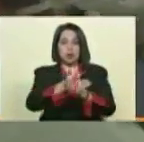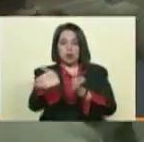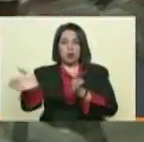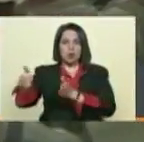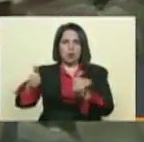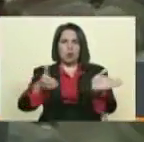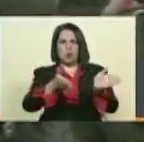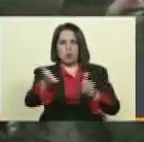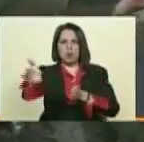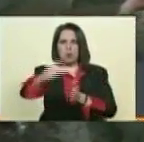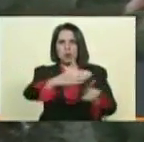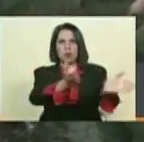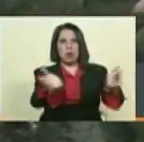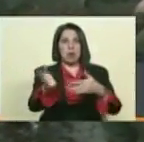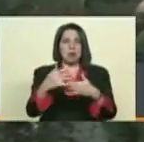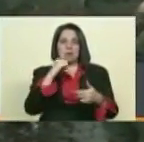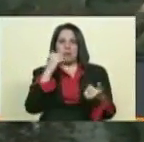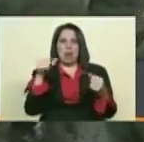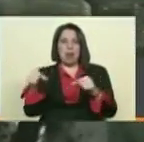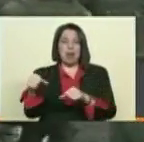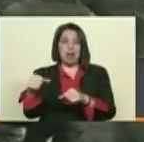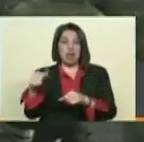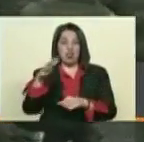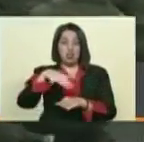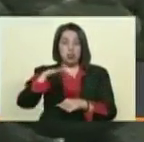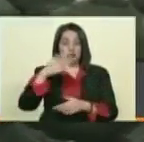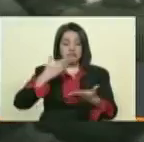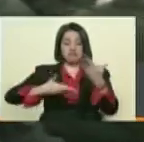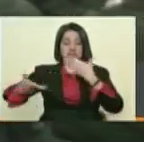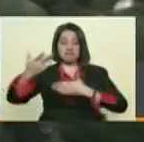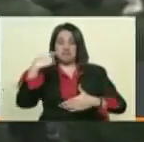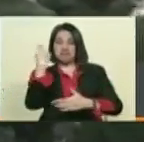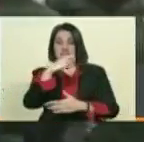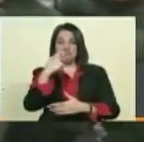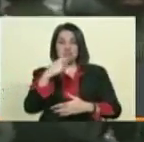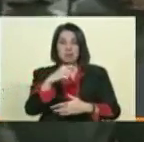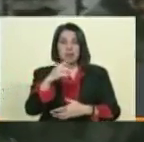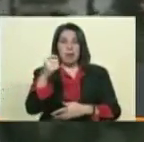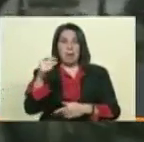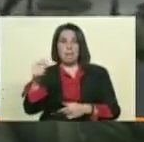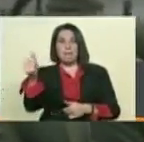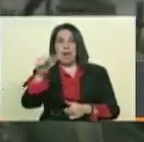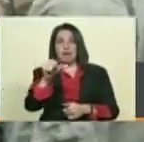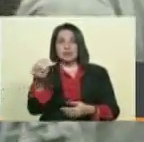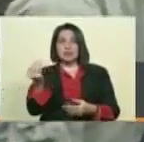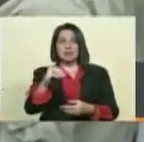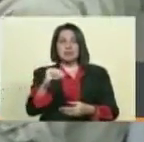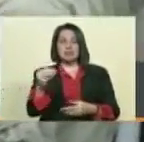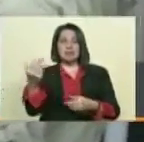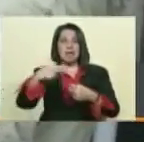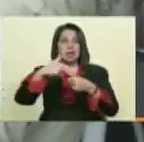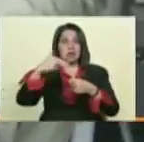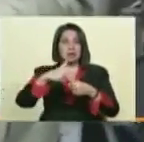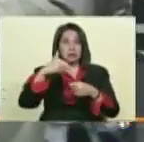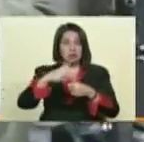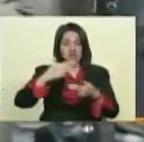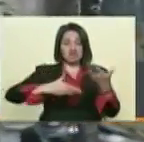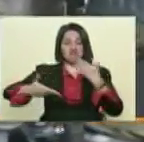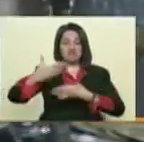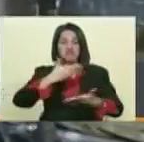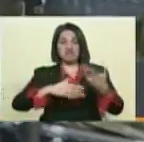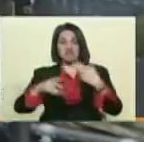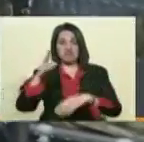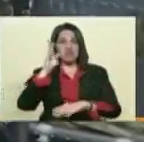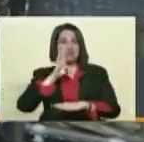acá conseguimos traficando combustible, traficando alimentos. El ganado también tuvimos